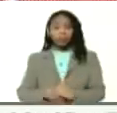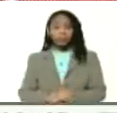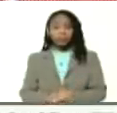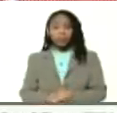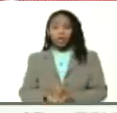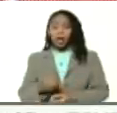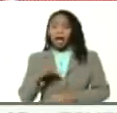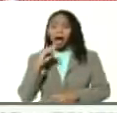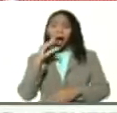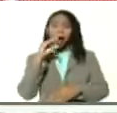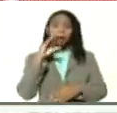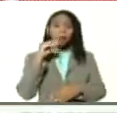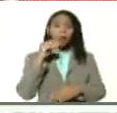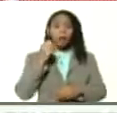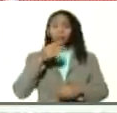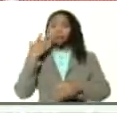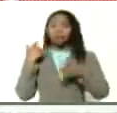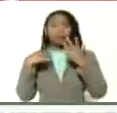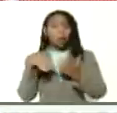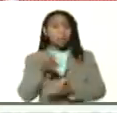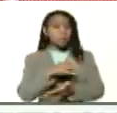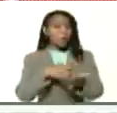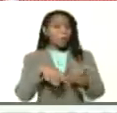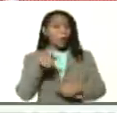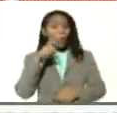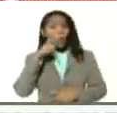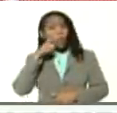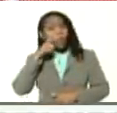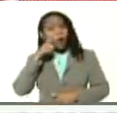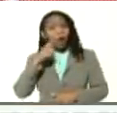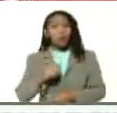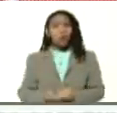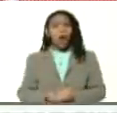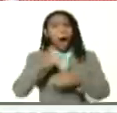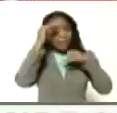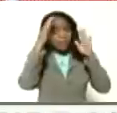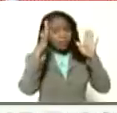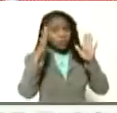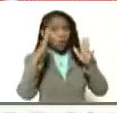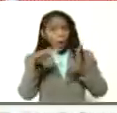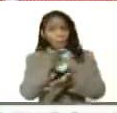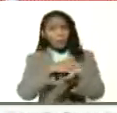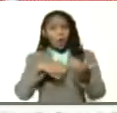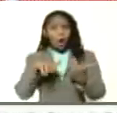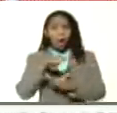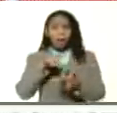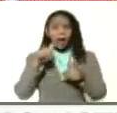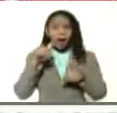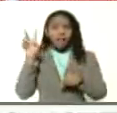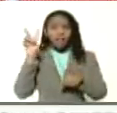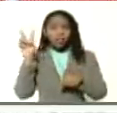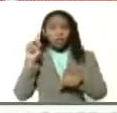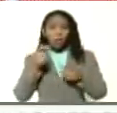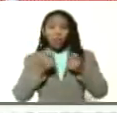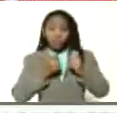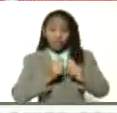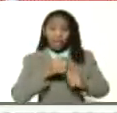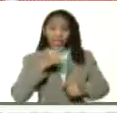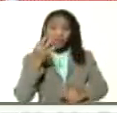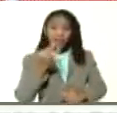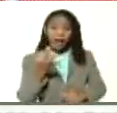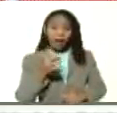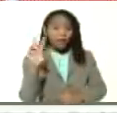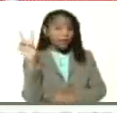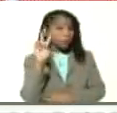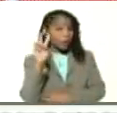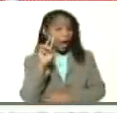de hablar de crisis humanitaria, que hay que atender la crisis humanitaria en Venezuela. Pero cuando se trata realmente de que